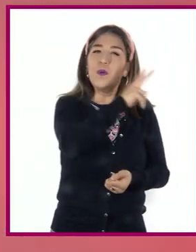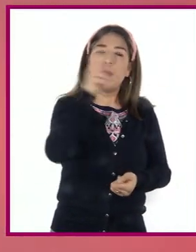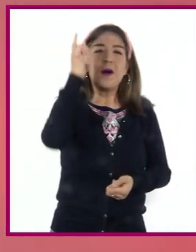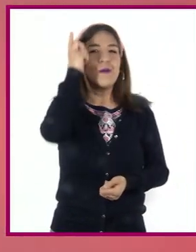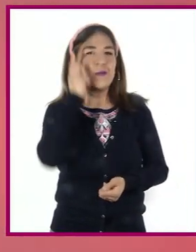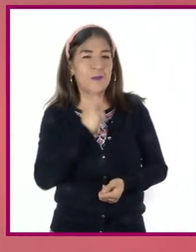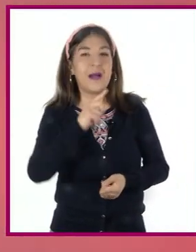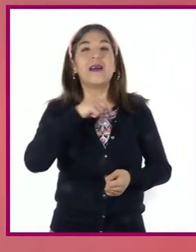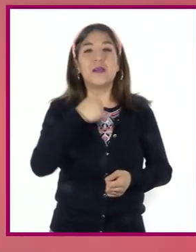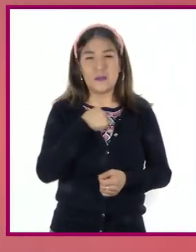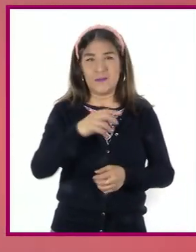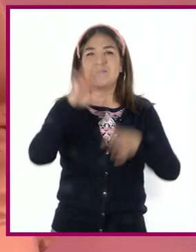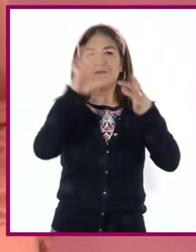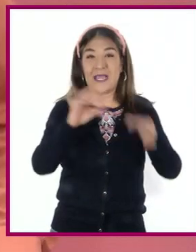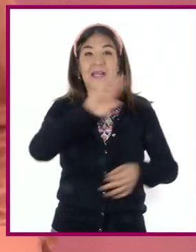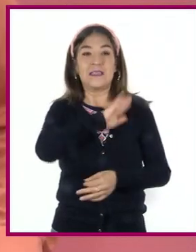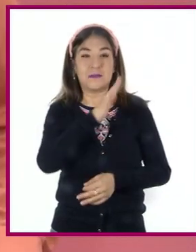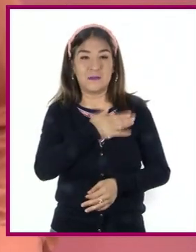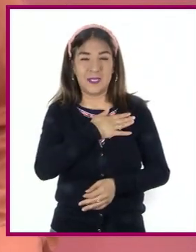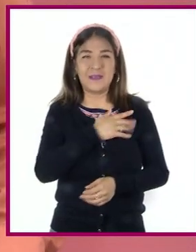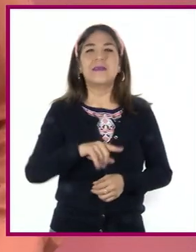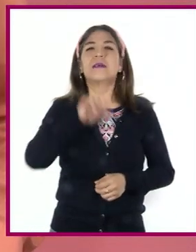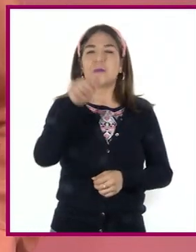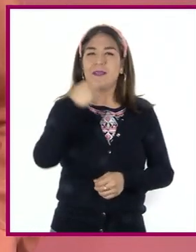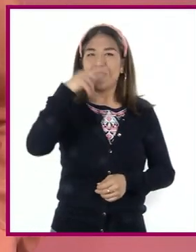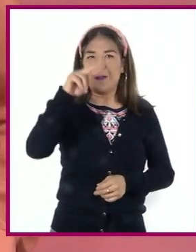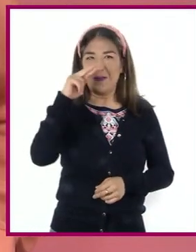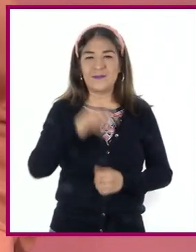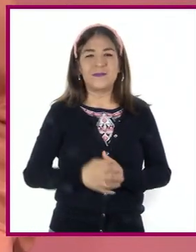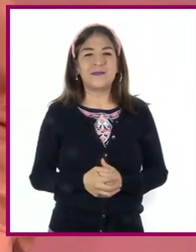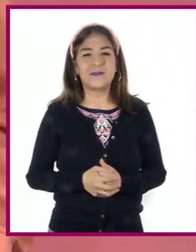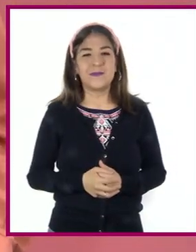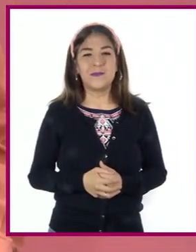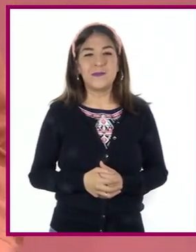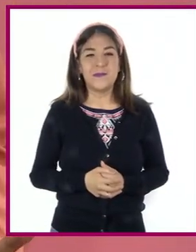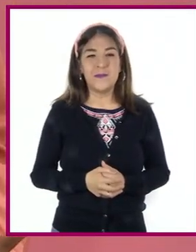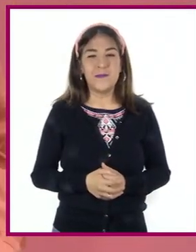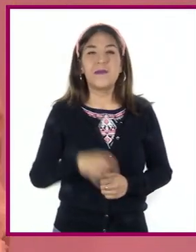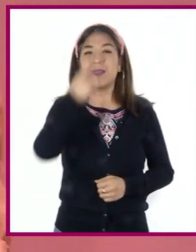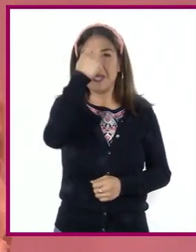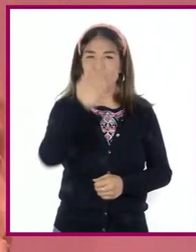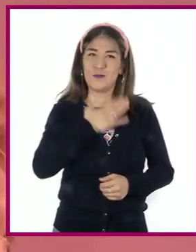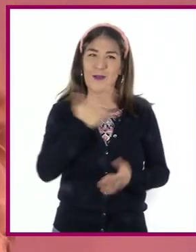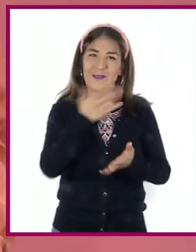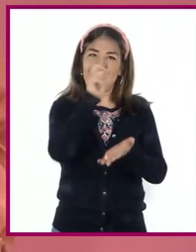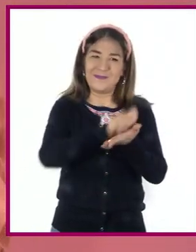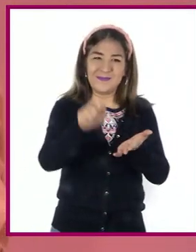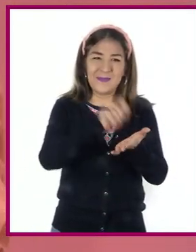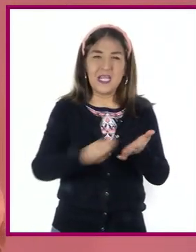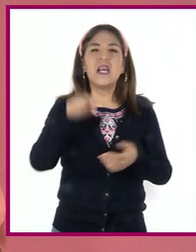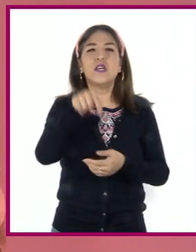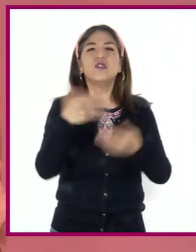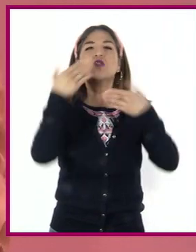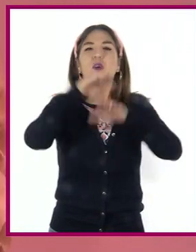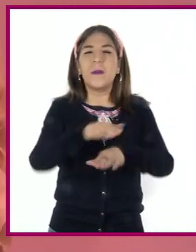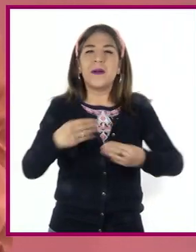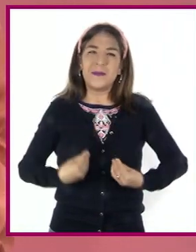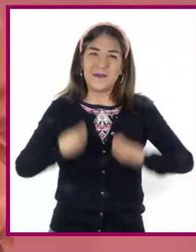de oxímoron? Claro que sí. Por ejemplo, en este poema